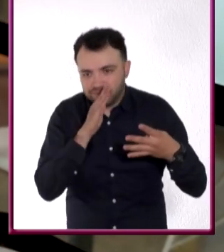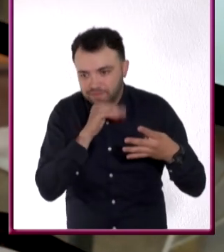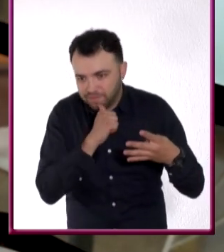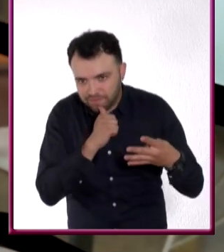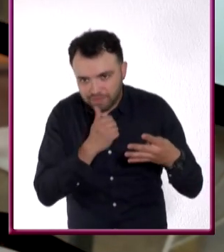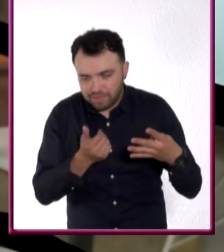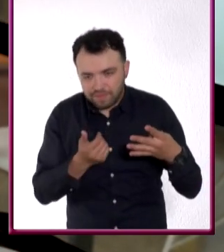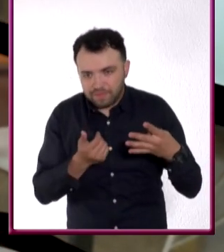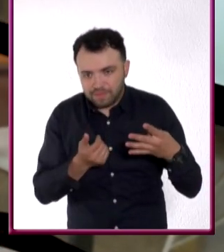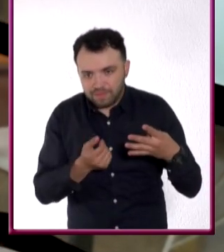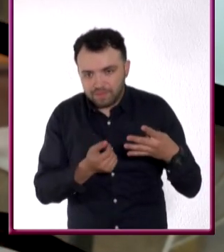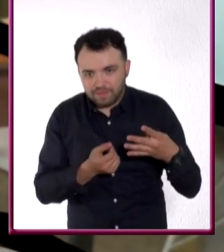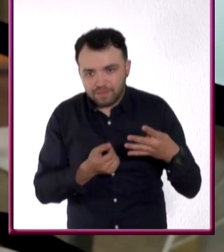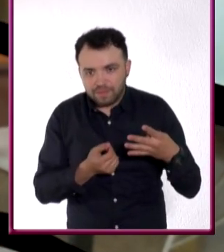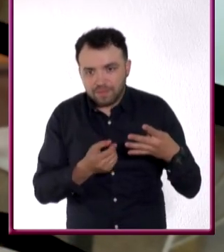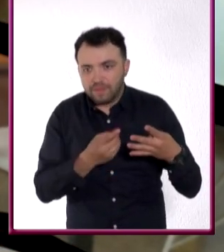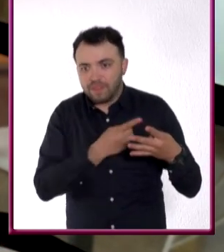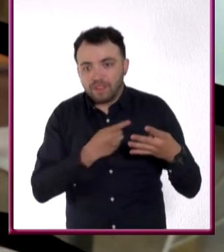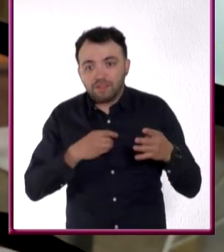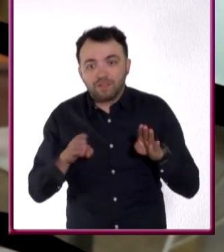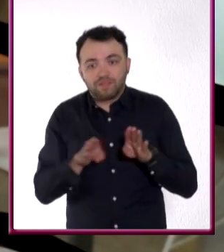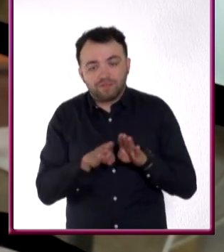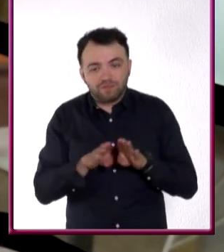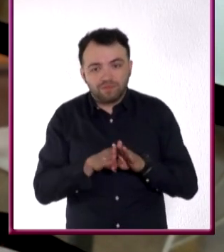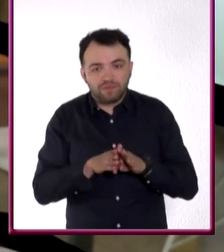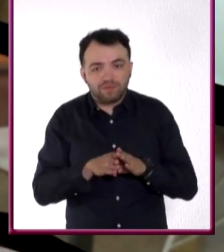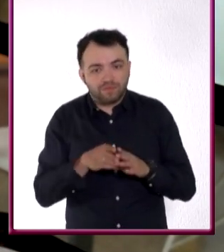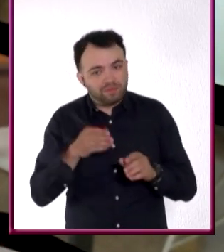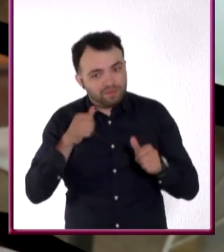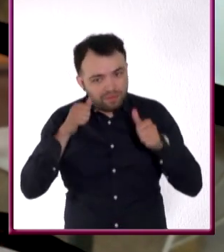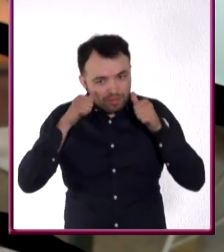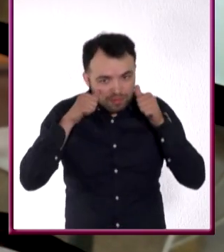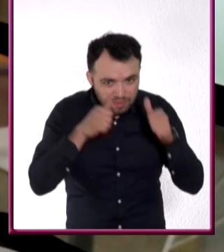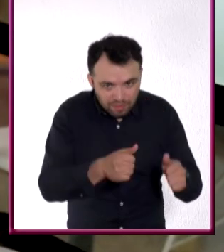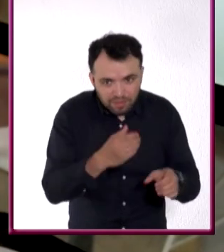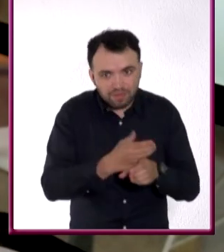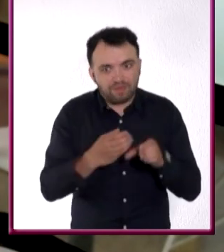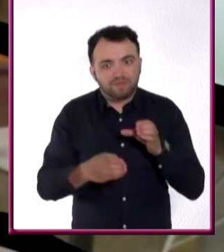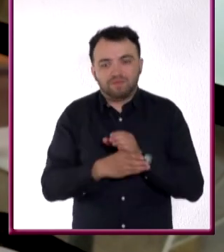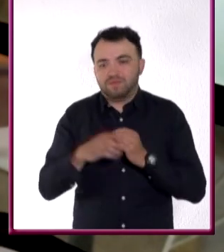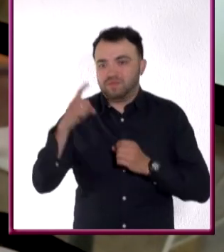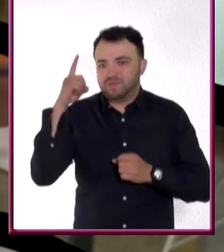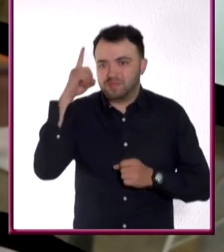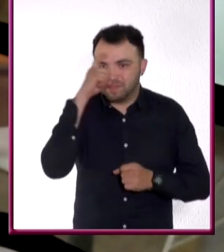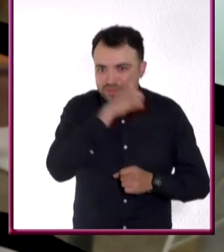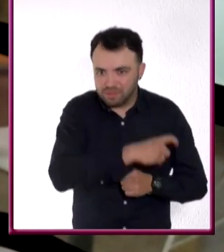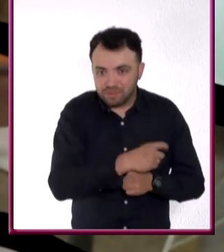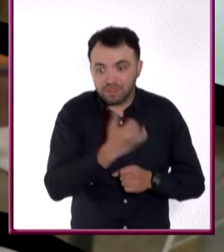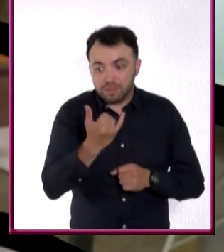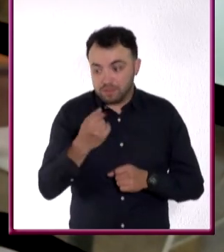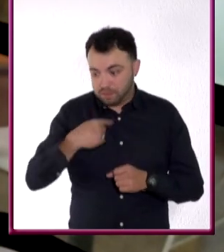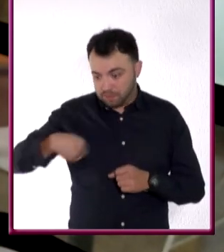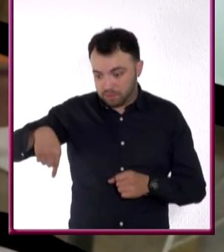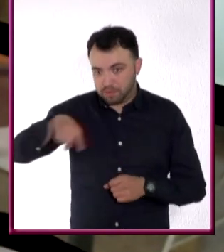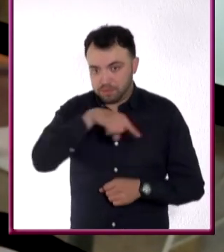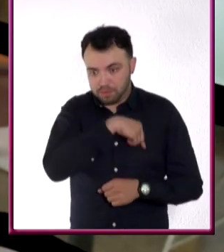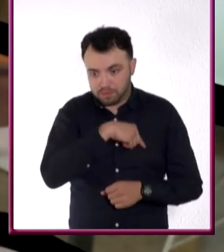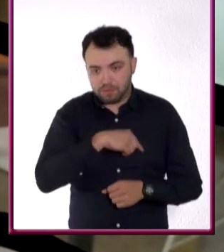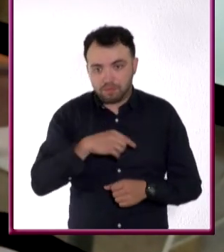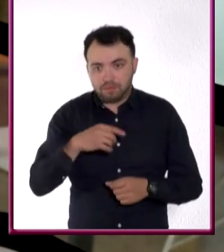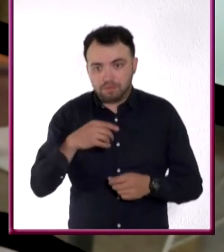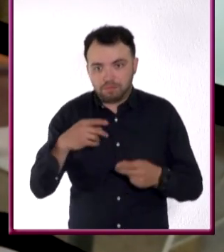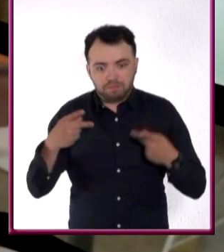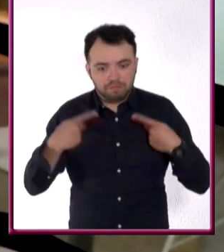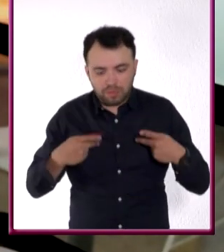y vamos a obtener el resultado. Son cosas muy complicadas ¿no? Mucho de lo que hacemos los economistas